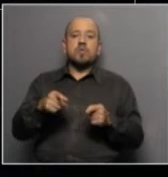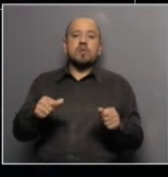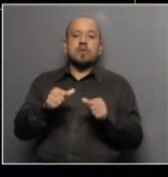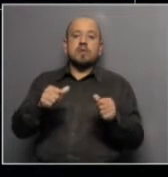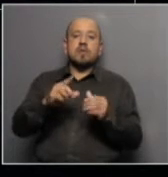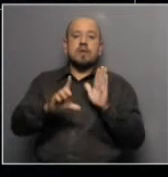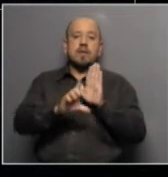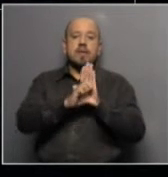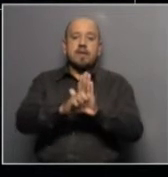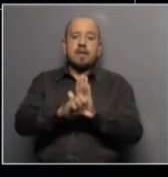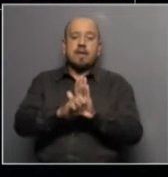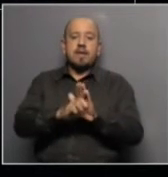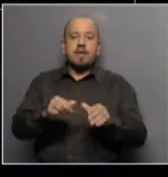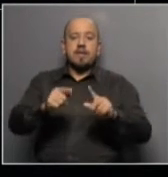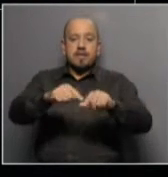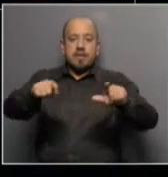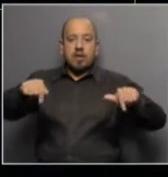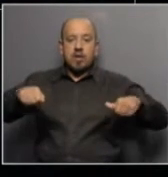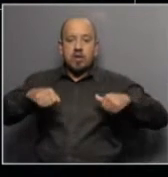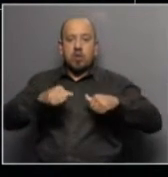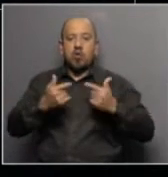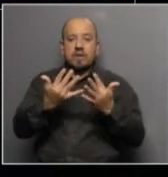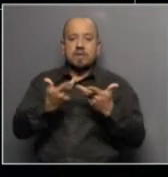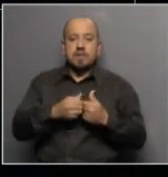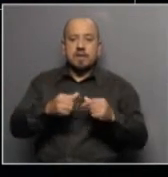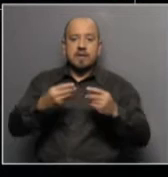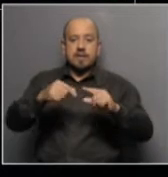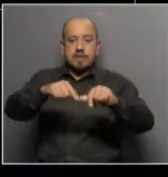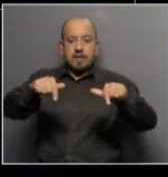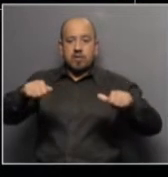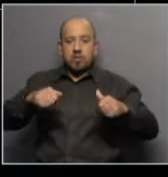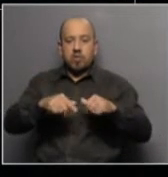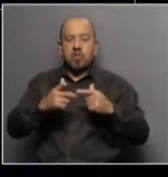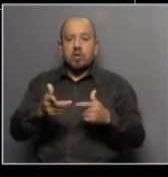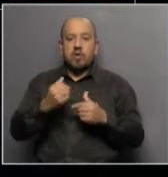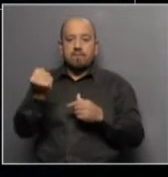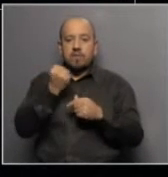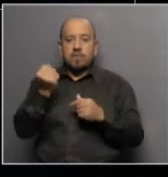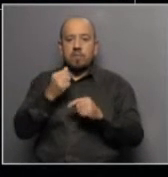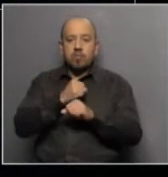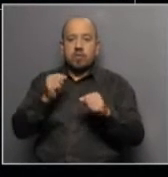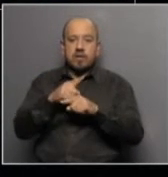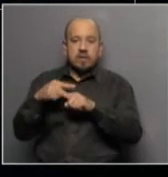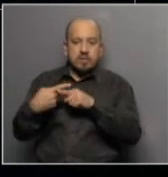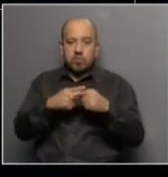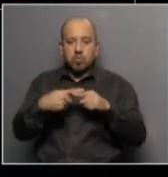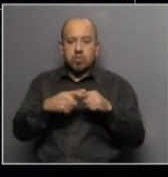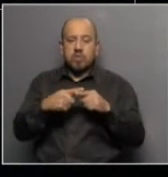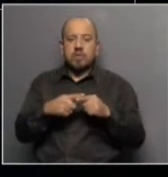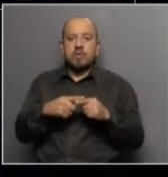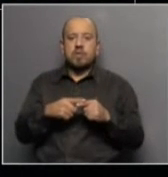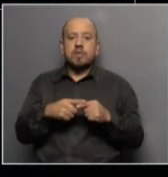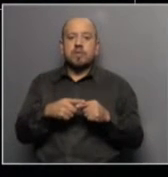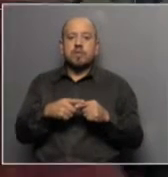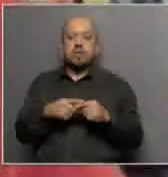la Ley de Ordenamiento Territorial, que ha sido clave poder discutir, digamos, en términos justamente